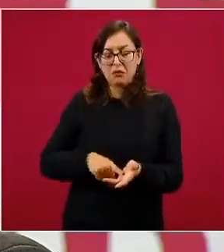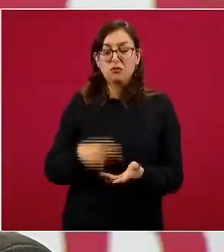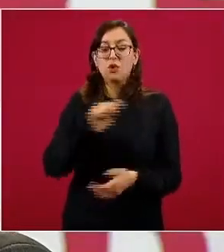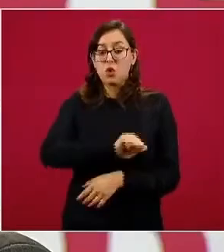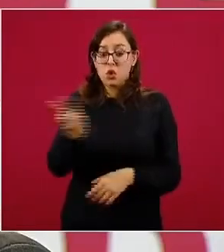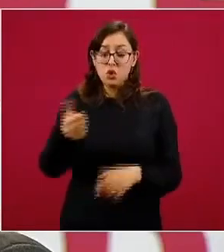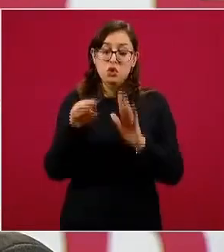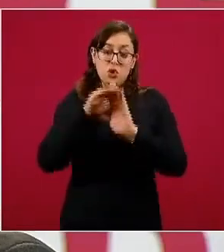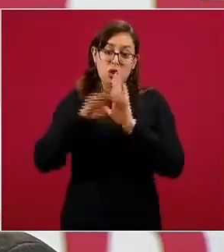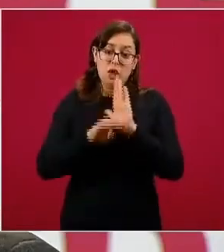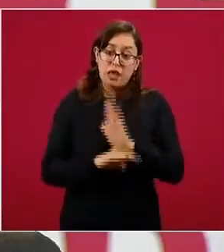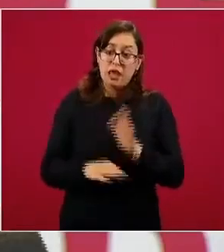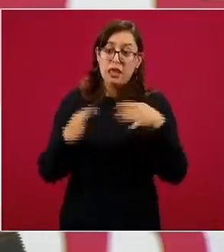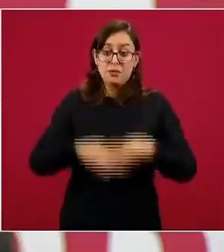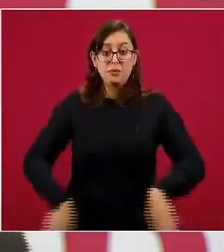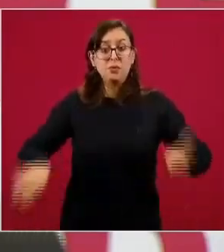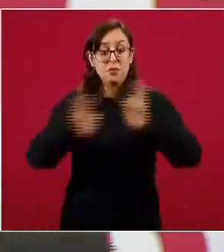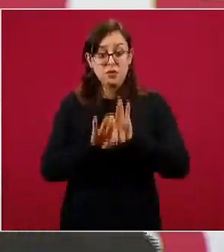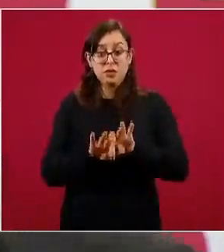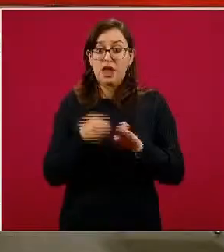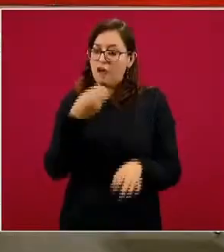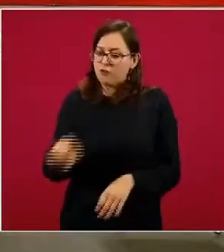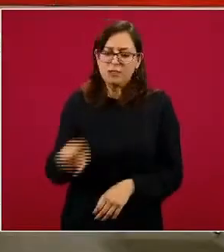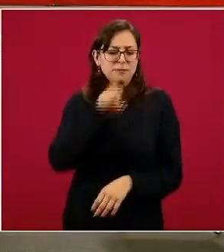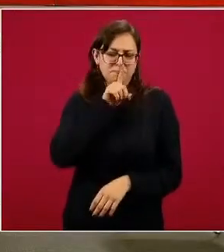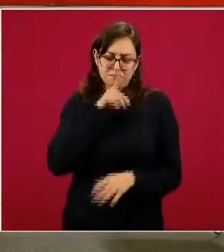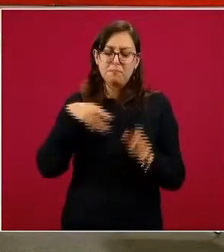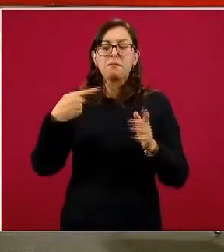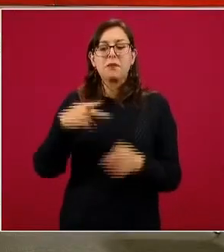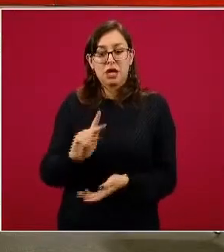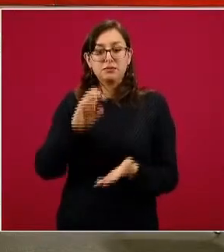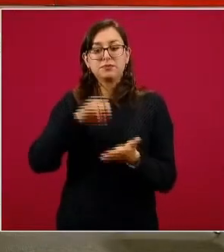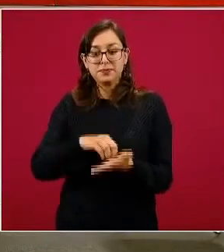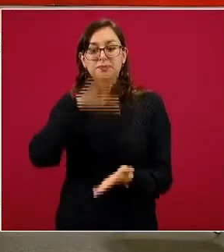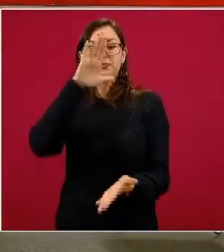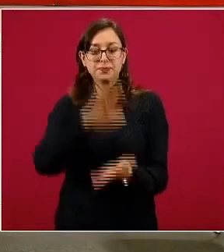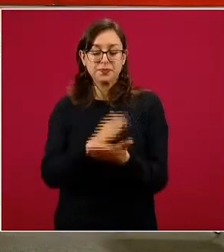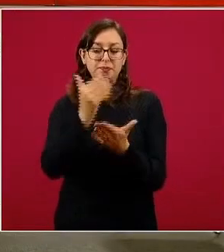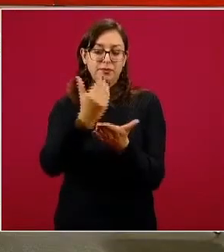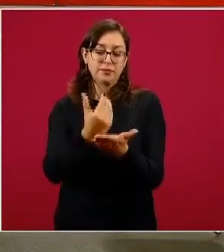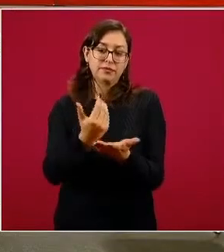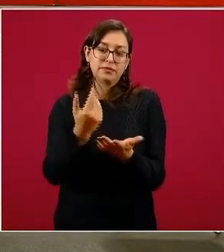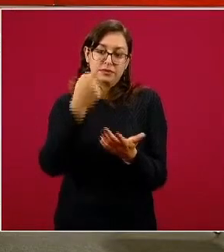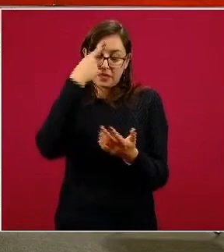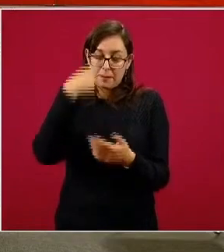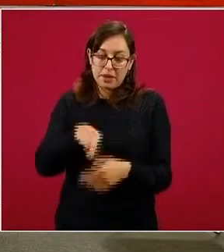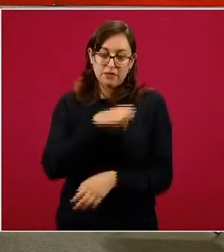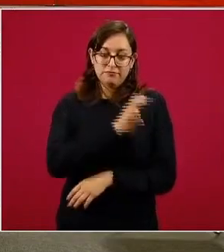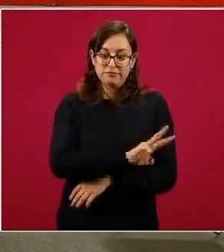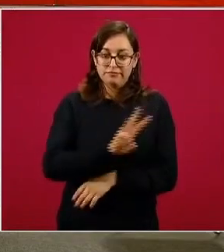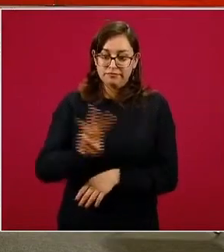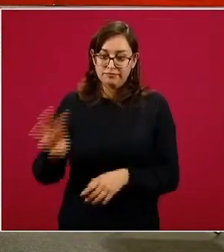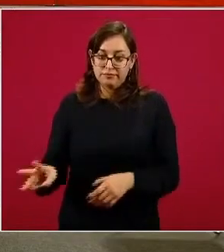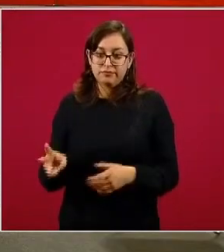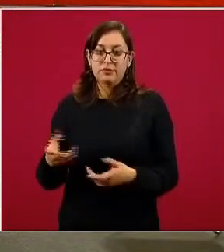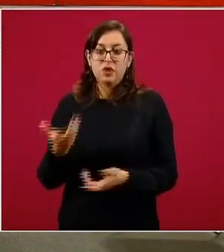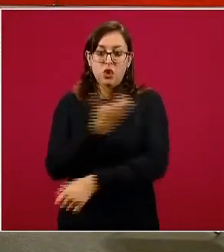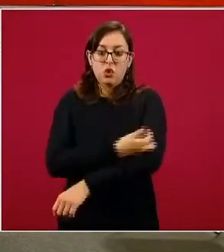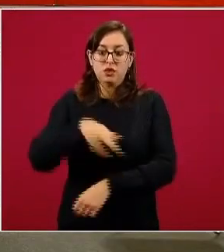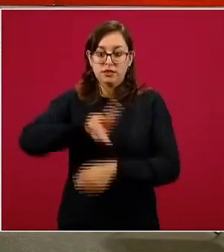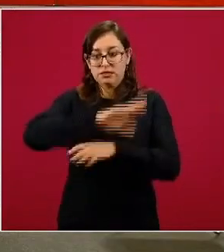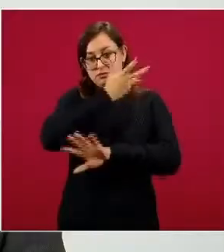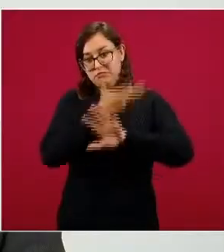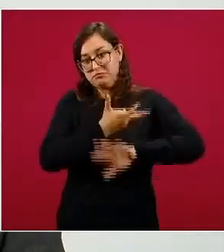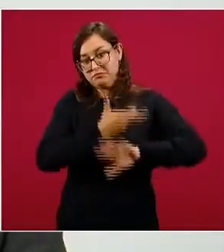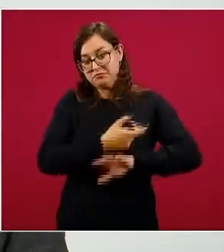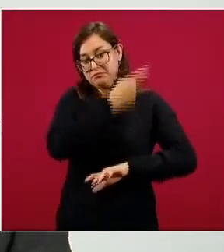estándar importante, no es obligado, pero es muy recomendable, es registrar el protocolo en un portal web que coordina el gobierno de Estados